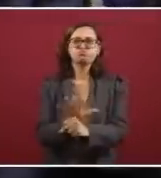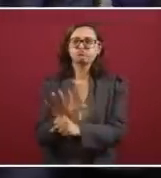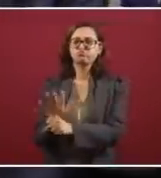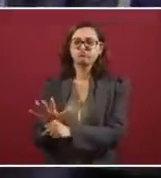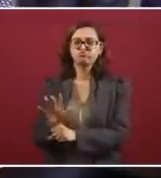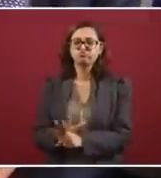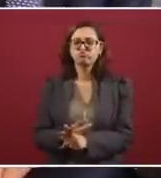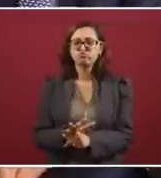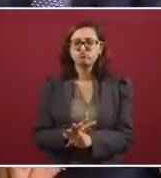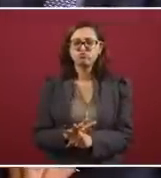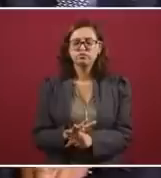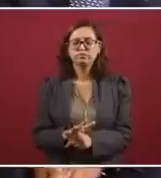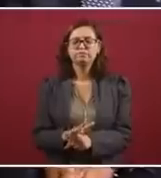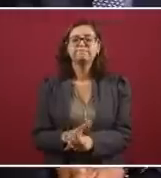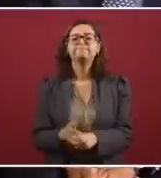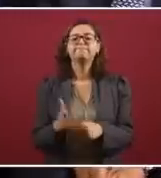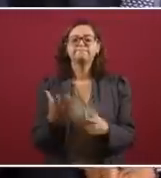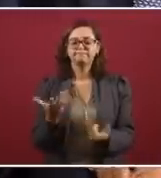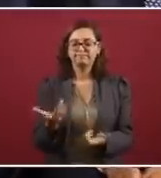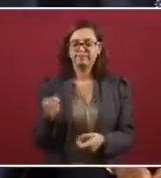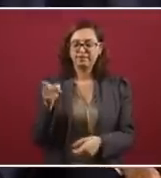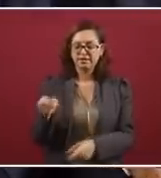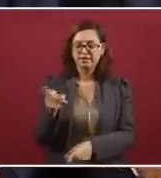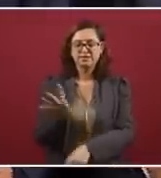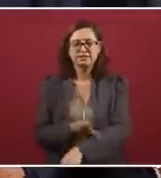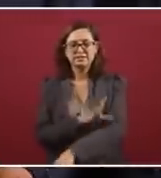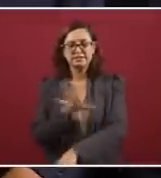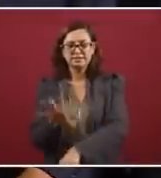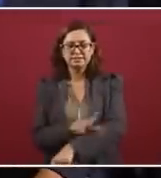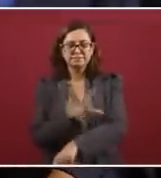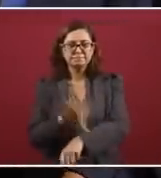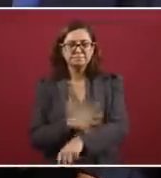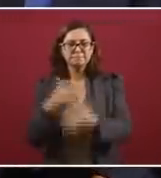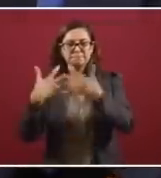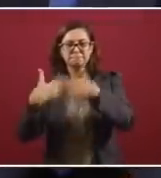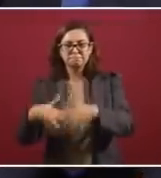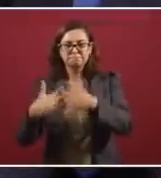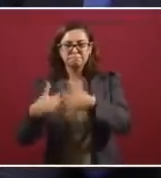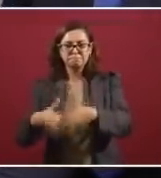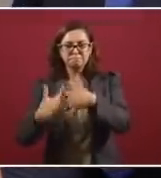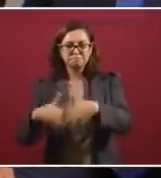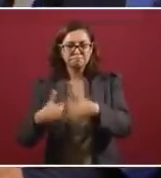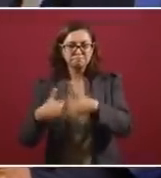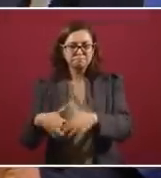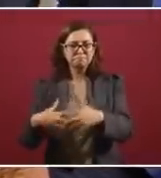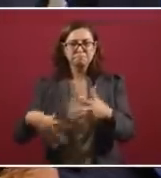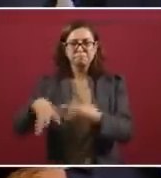para la industria eléctrica, para que no tengamos